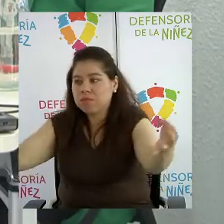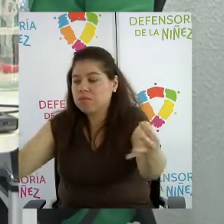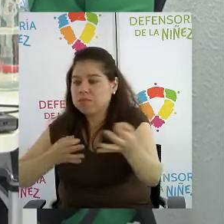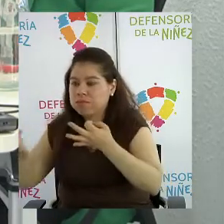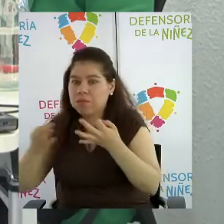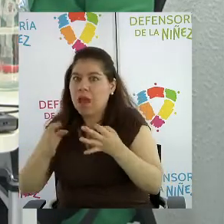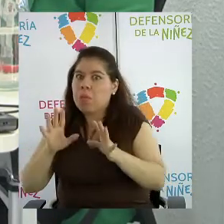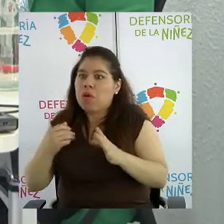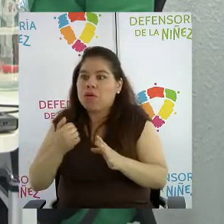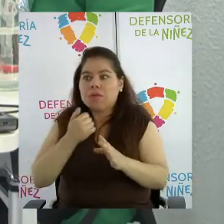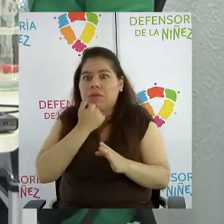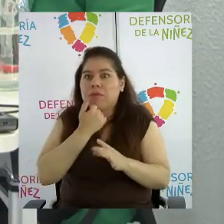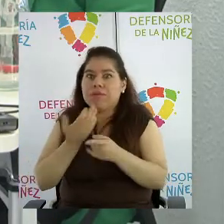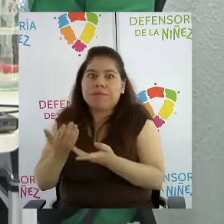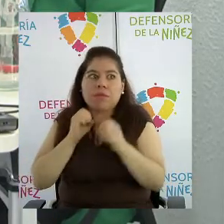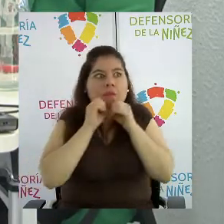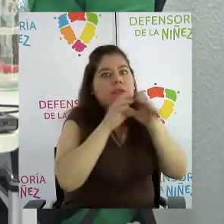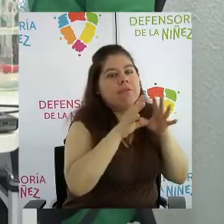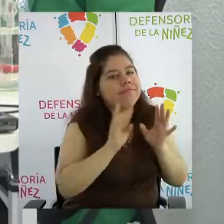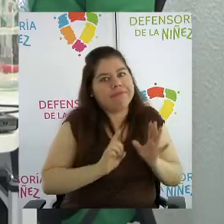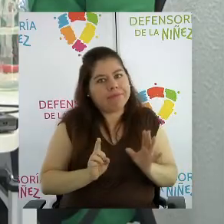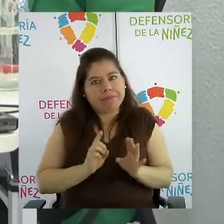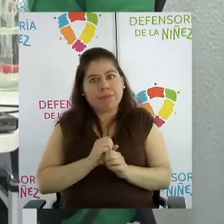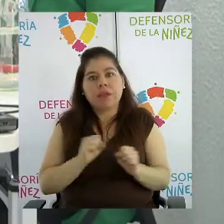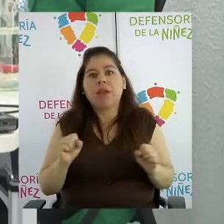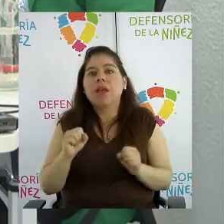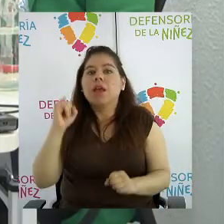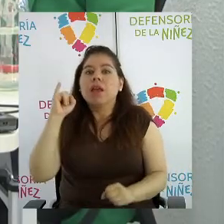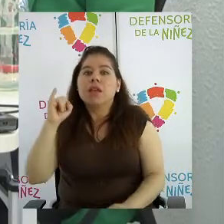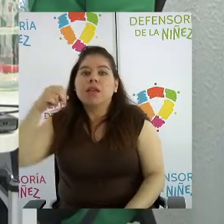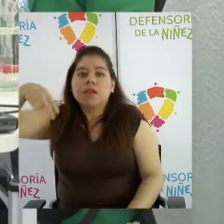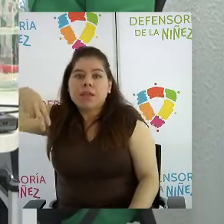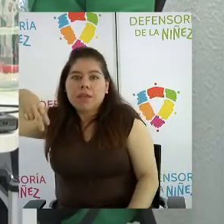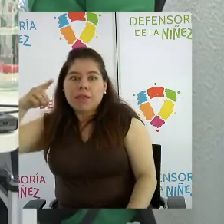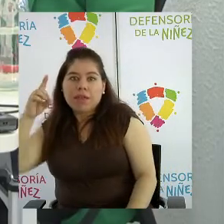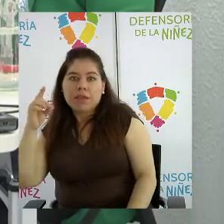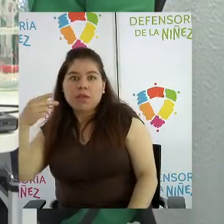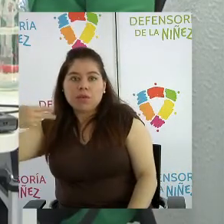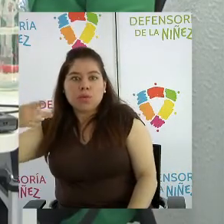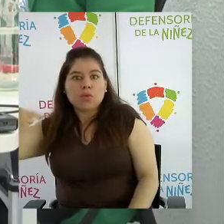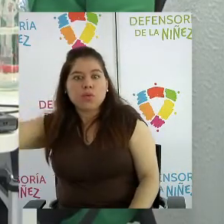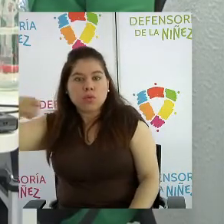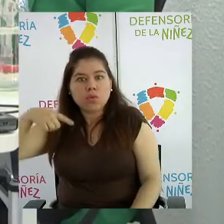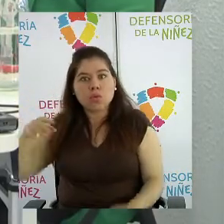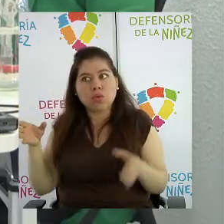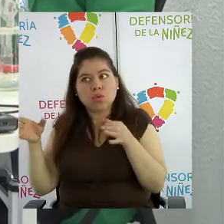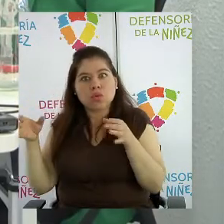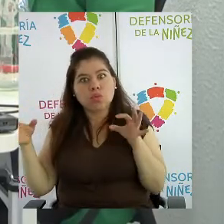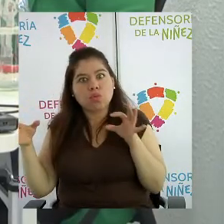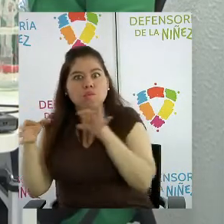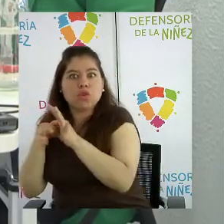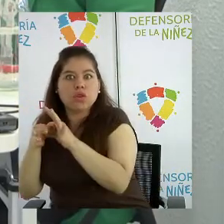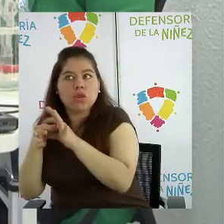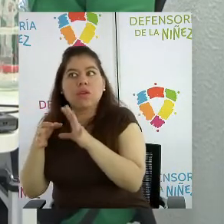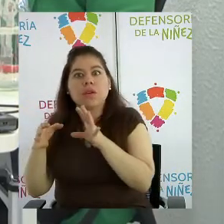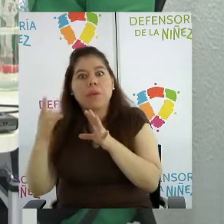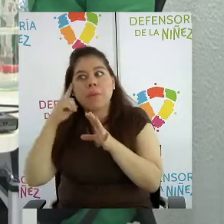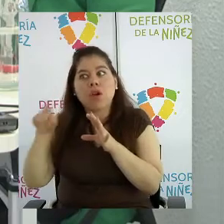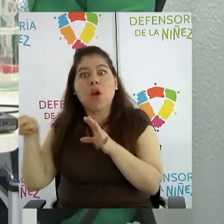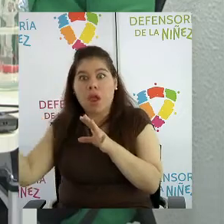así. Y en general, si el Instituto Nacional de Derechos Humanos tiene una intervención directa, nosotros nos restamos para no estar sobreinterviniendo los